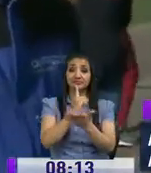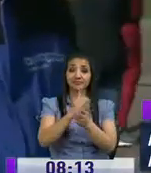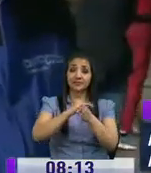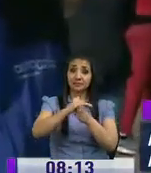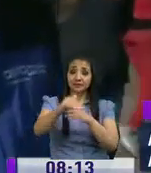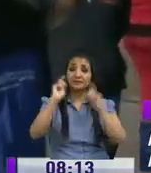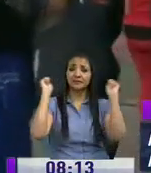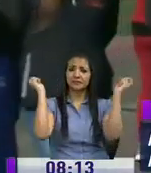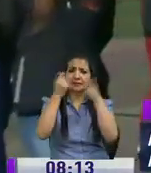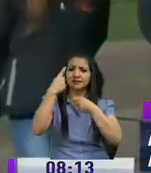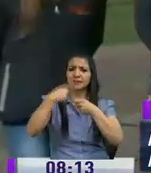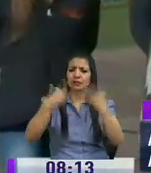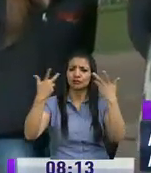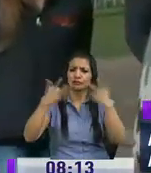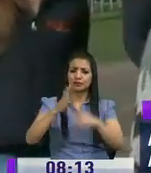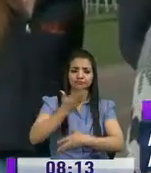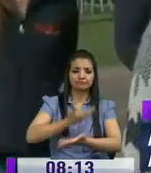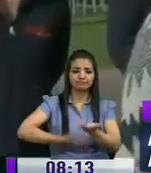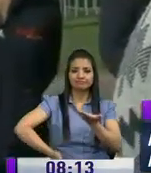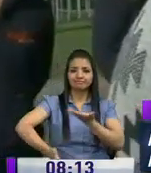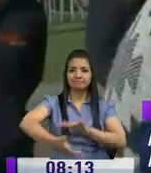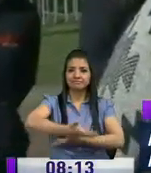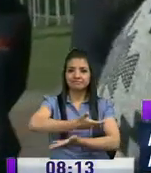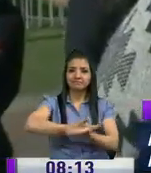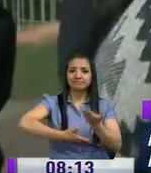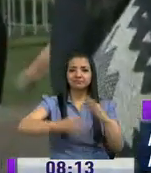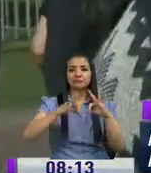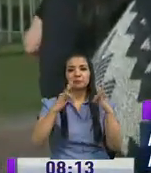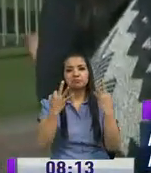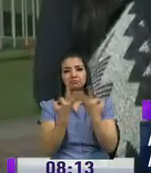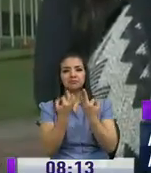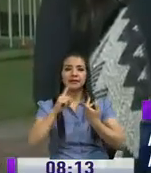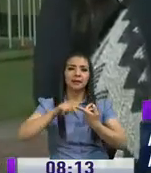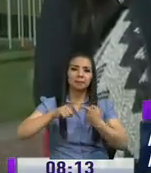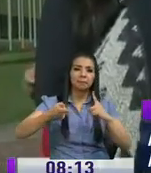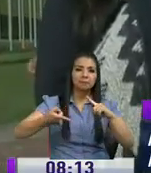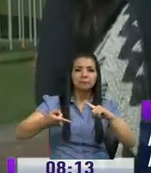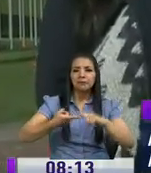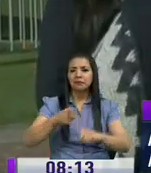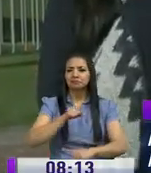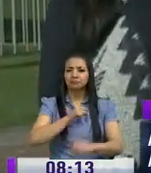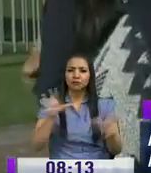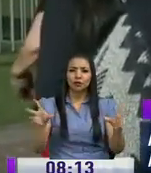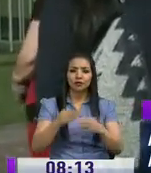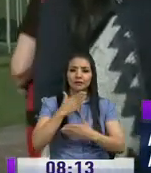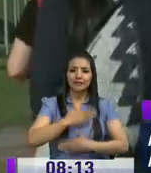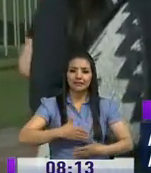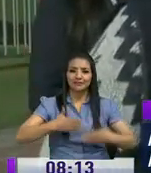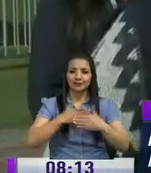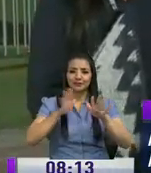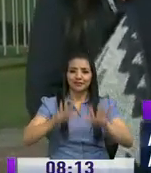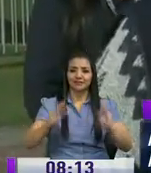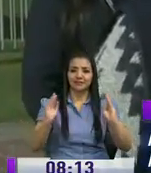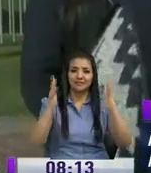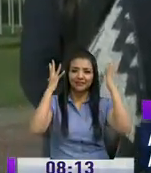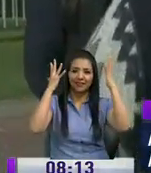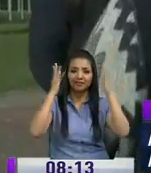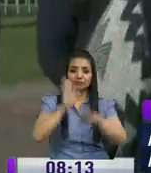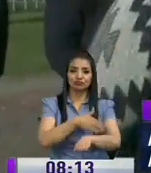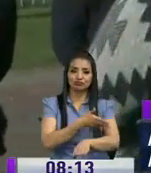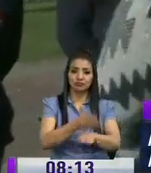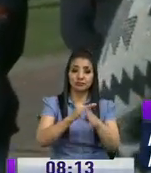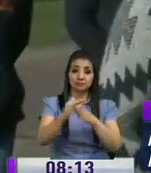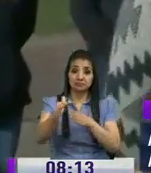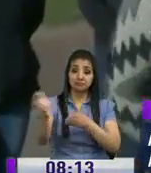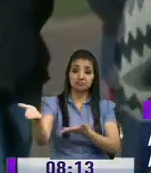de Quito, a compartir en familia, con amigos, a disfrutar del Chillo Fest. Tenemos artistas invitados